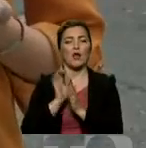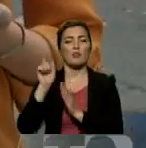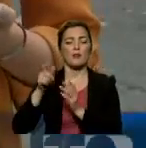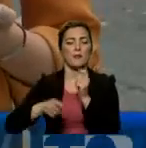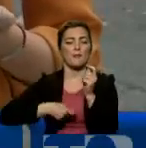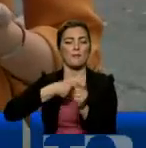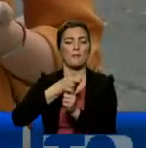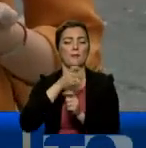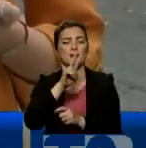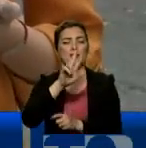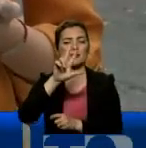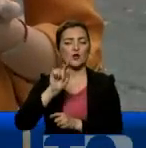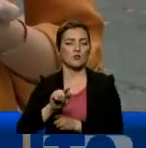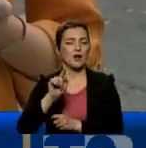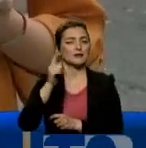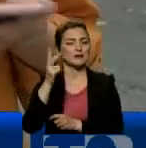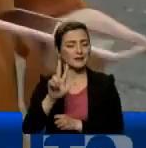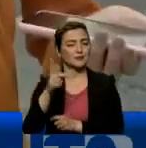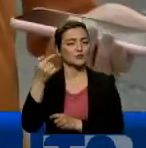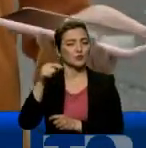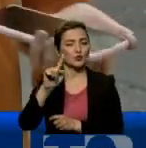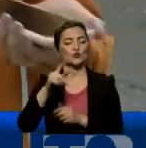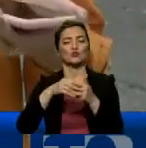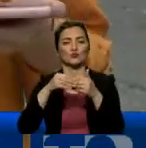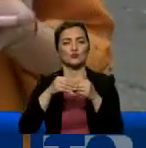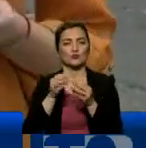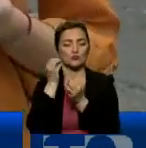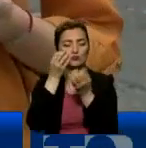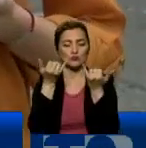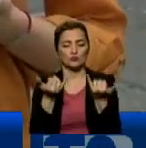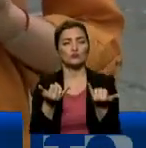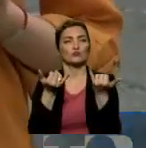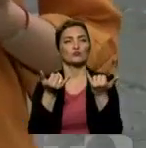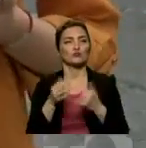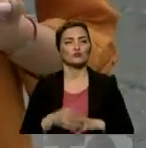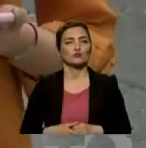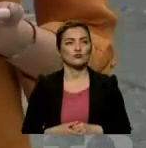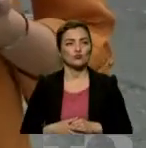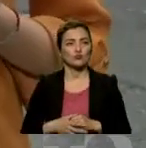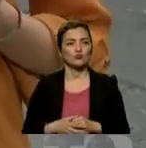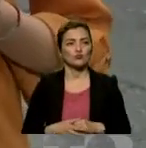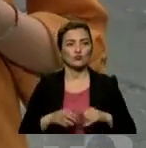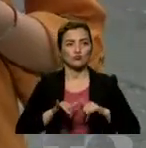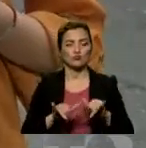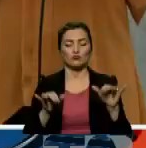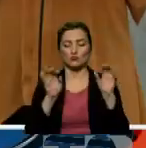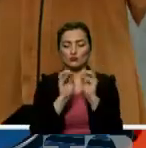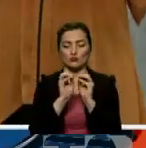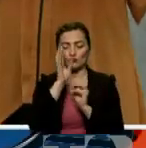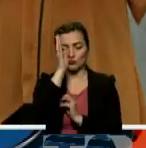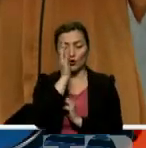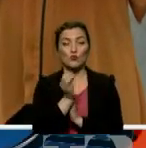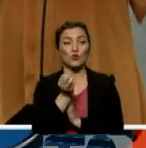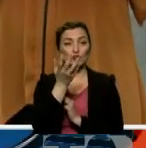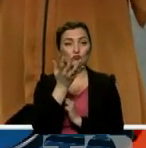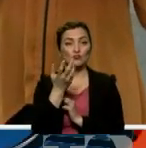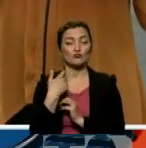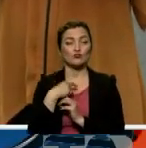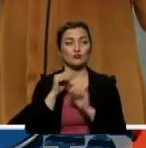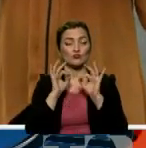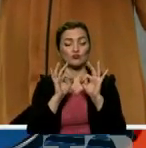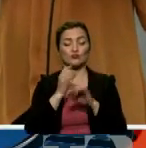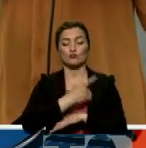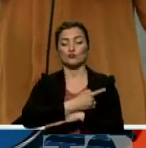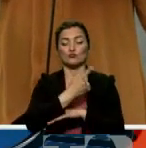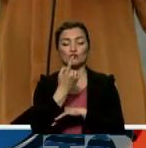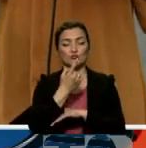integral de 23,3 millones de dólares. Eso es lo que les podemos contar a ustedes al momento. Regresamos a estudios que tienen más noticias. Un